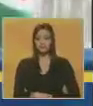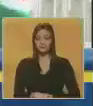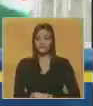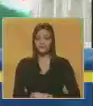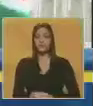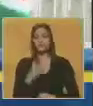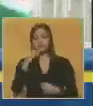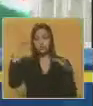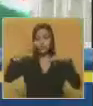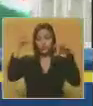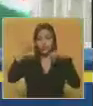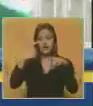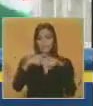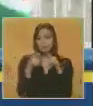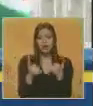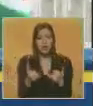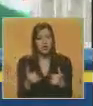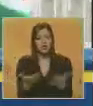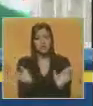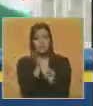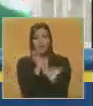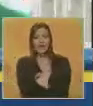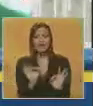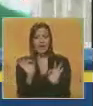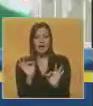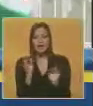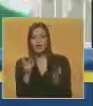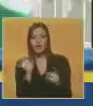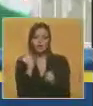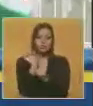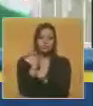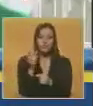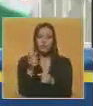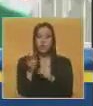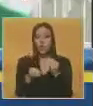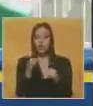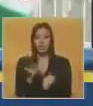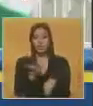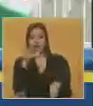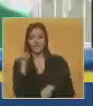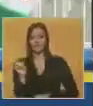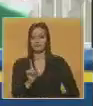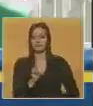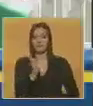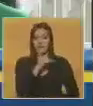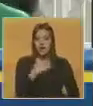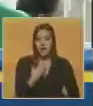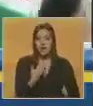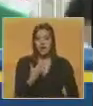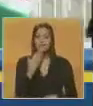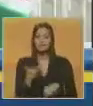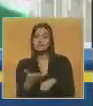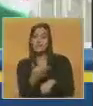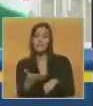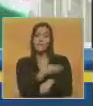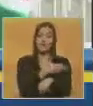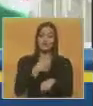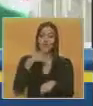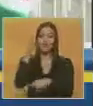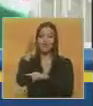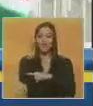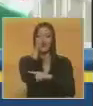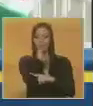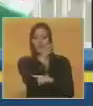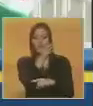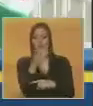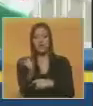Tenemos lluvia, pero hasta los momentos no tenemos ningún reporte de envergadura. Pues muy tempranito estamos recorriendo